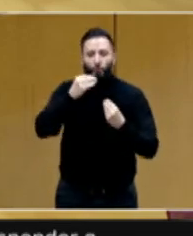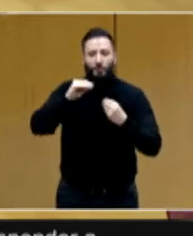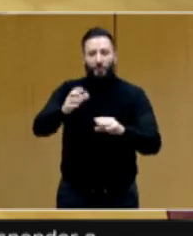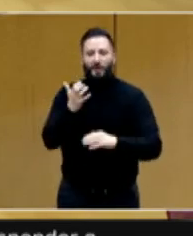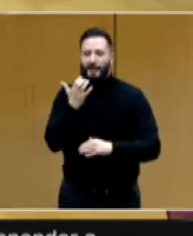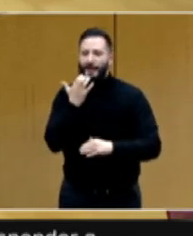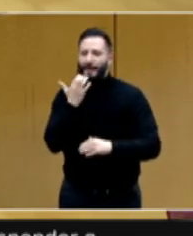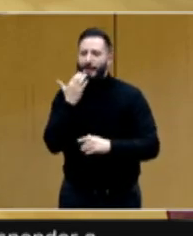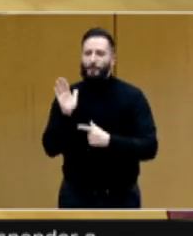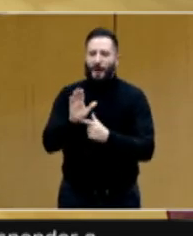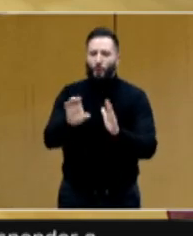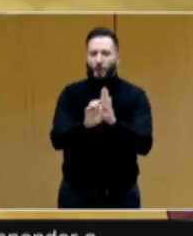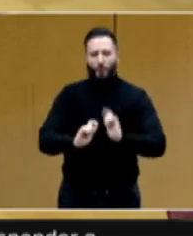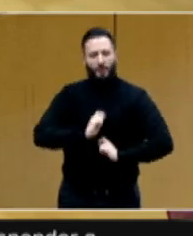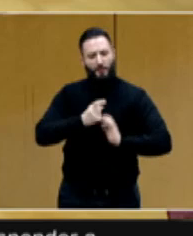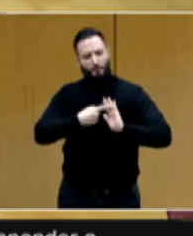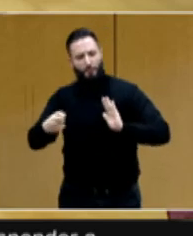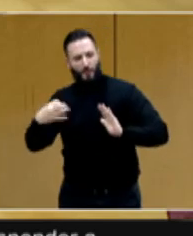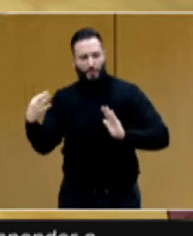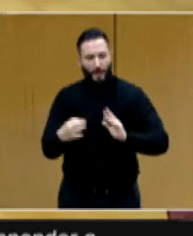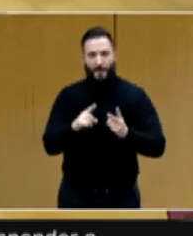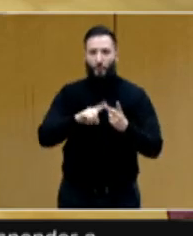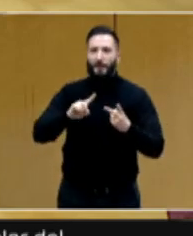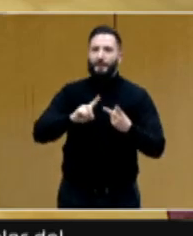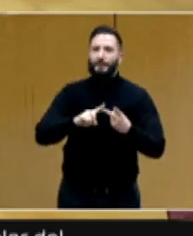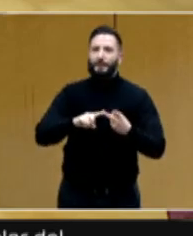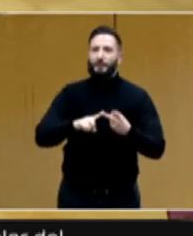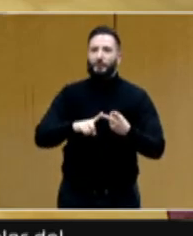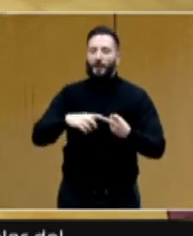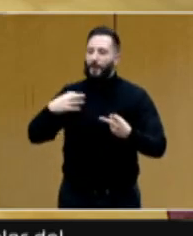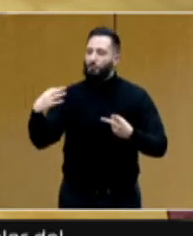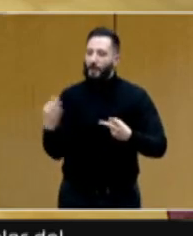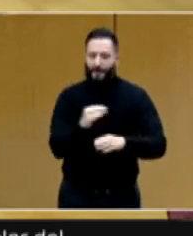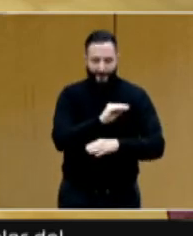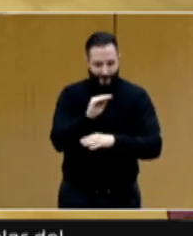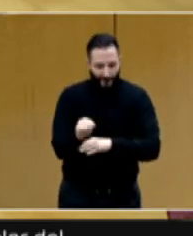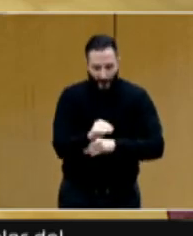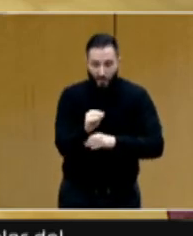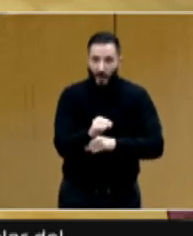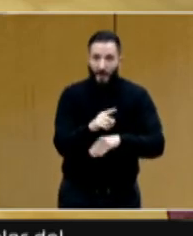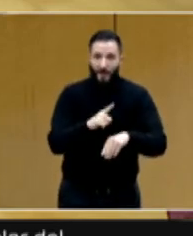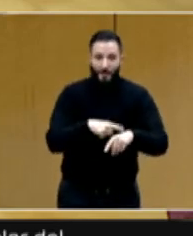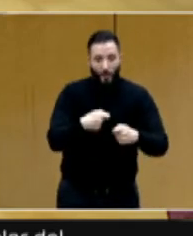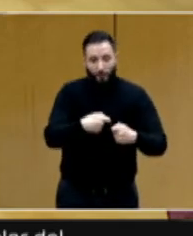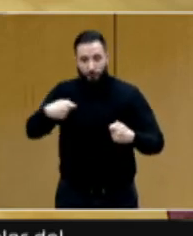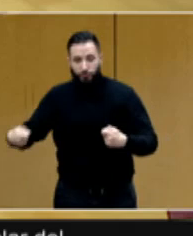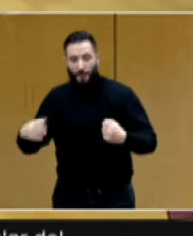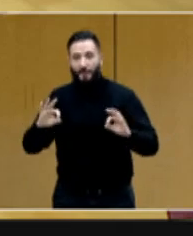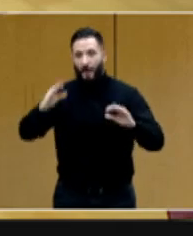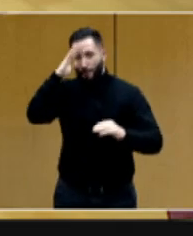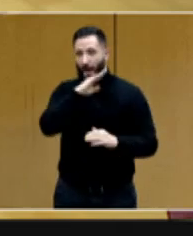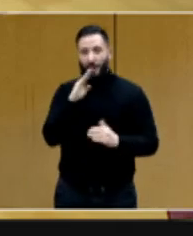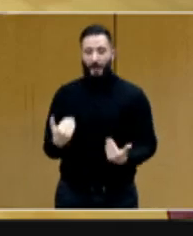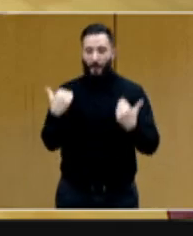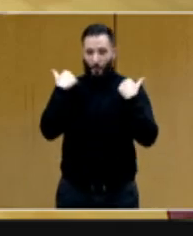la segunda debe mantenerse El Deber de crianza prorrogado equivalente a la patria protestar y finalmente